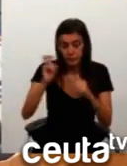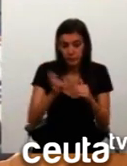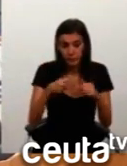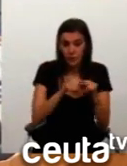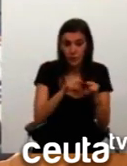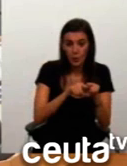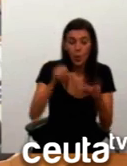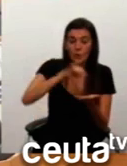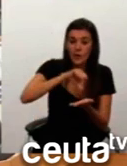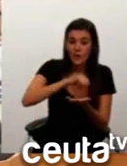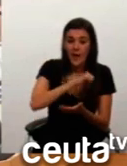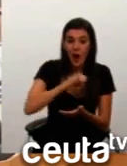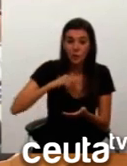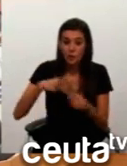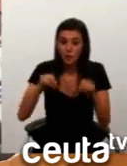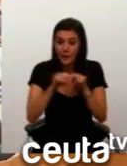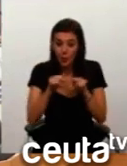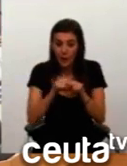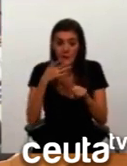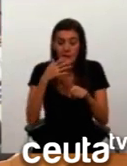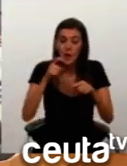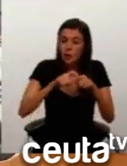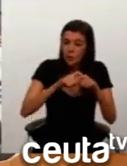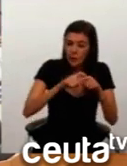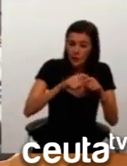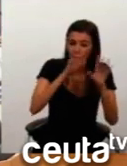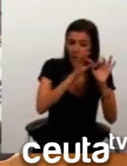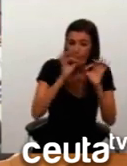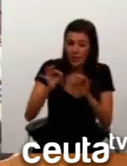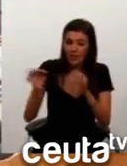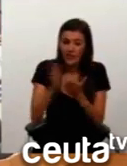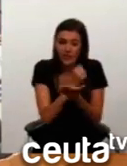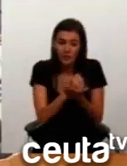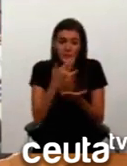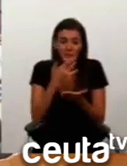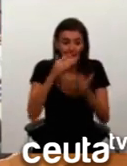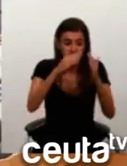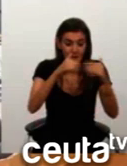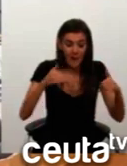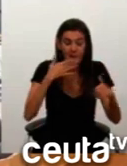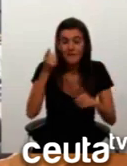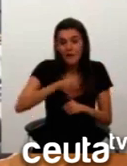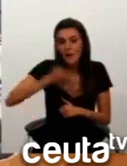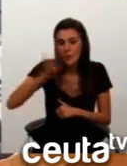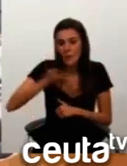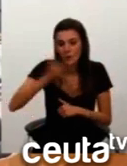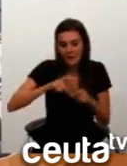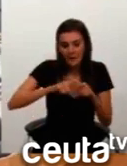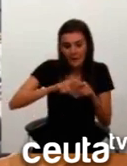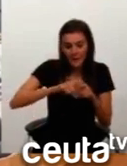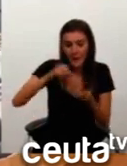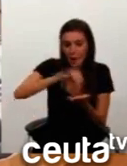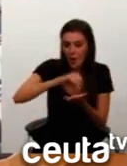seguimos siendo una ciudad autónoma, con un régimen específico que se separa bastante del régimen